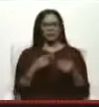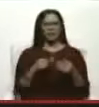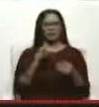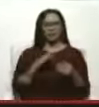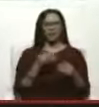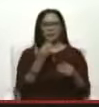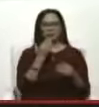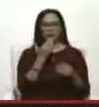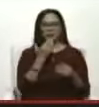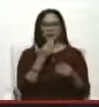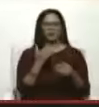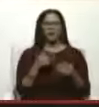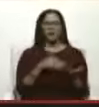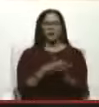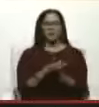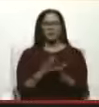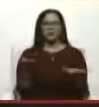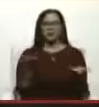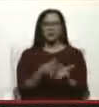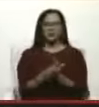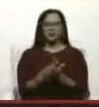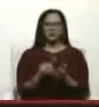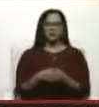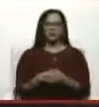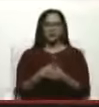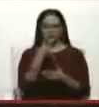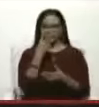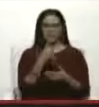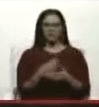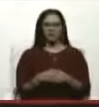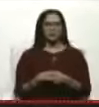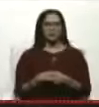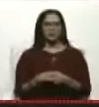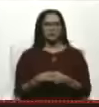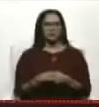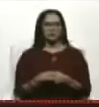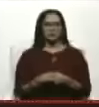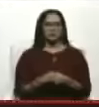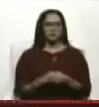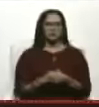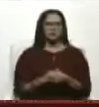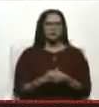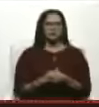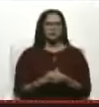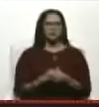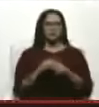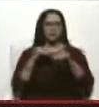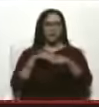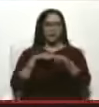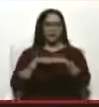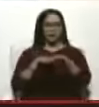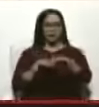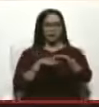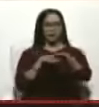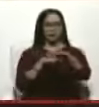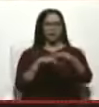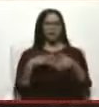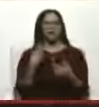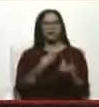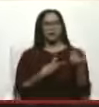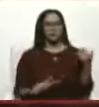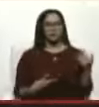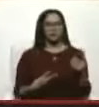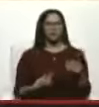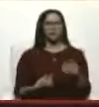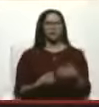estuviste muy cerca de lo ocurrido. ¿Qué fue lo que pasó? ¿Qué fue lo que viste? Así es, Boris. Bueno, la caravana donde se trasladaba la vicepresidenta, una